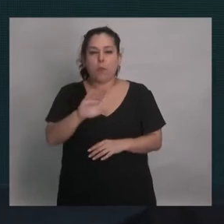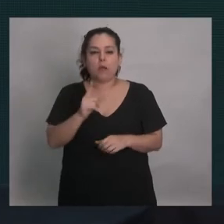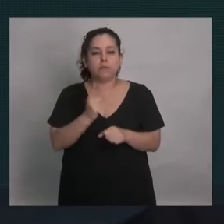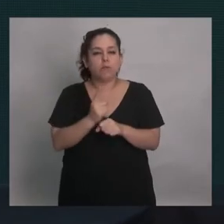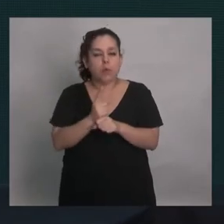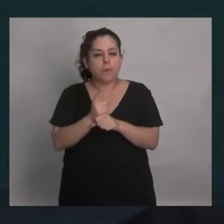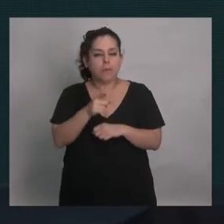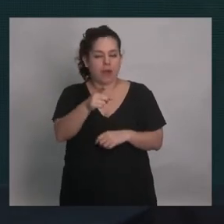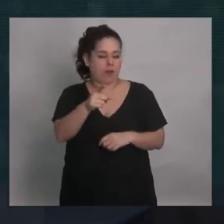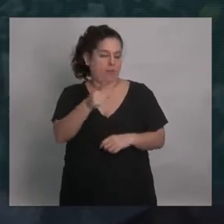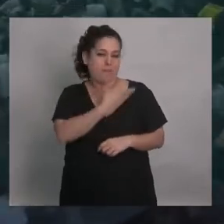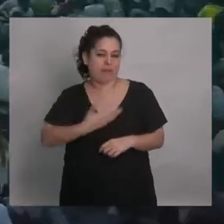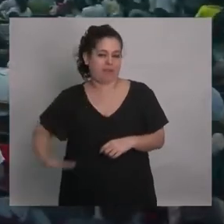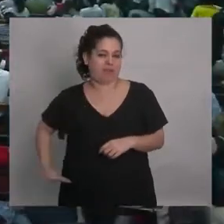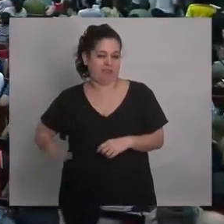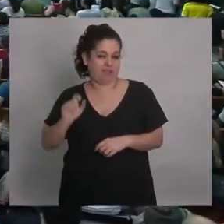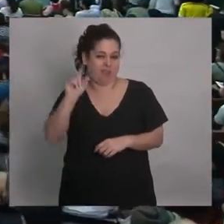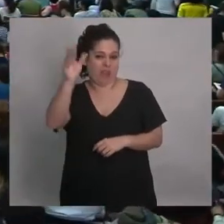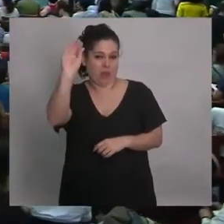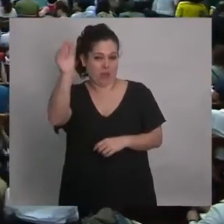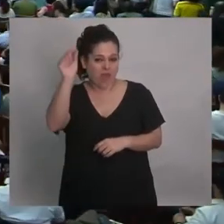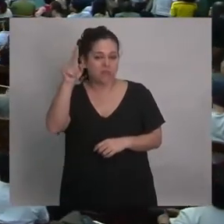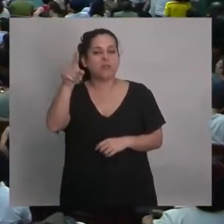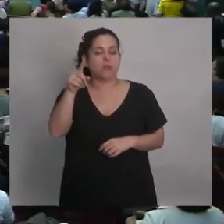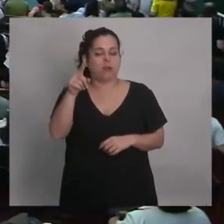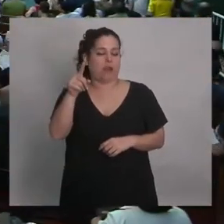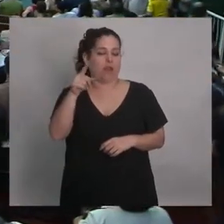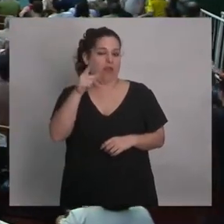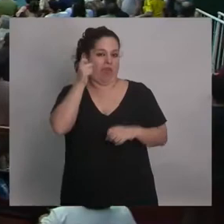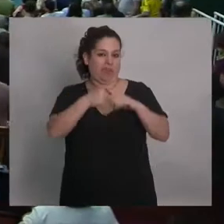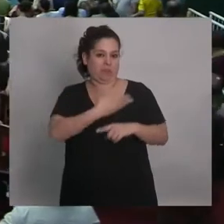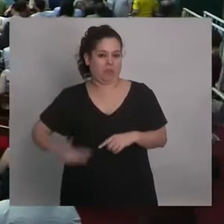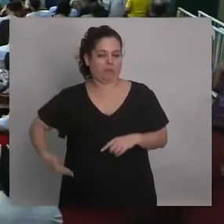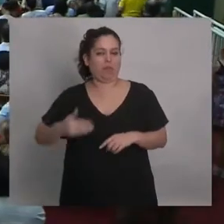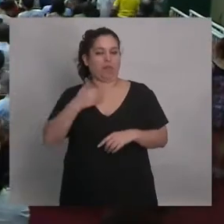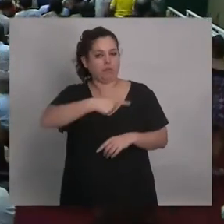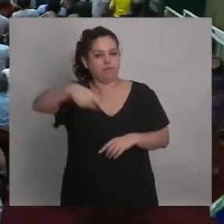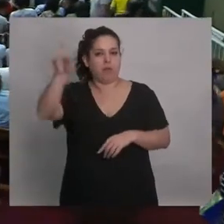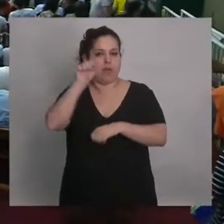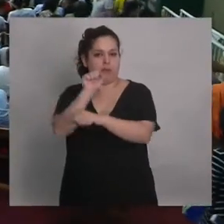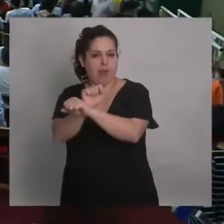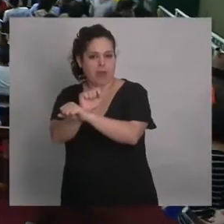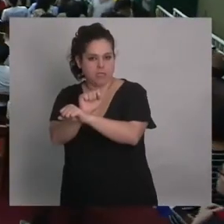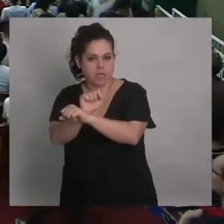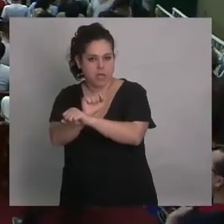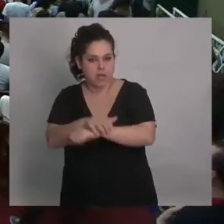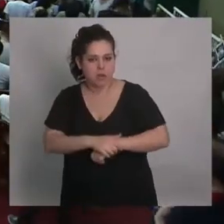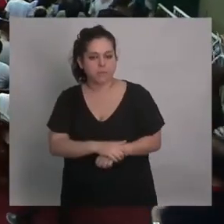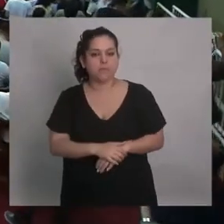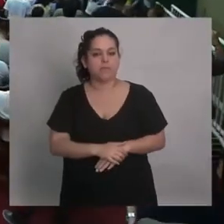república fue metido al cáncer el hombre que determinó la